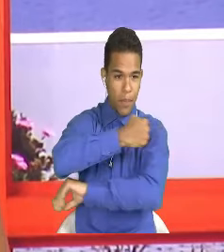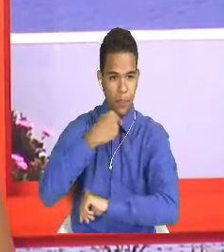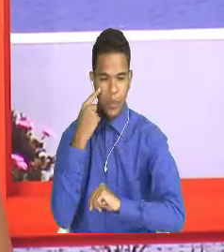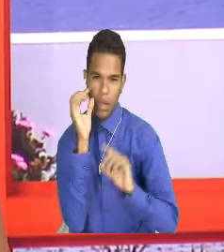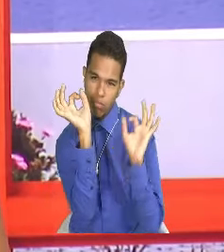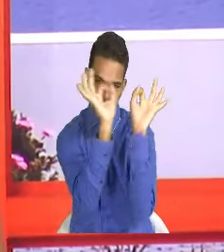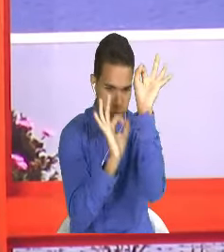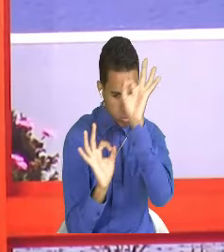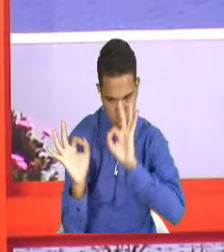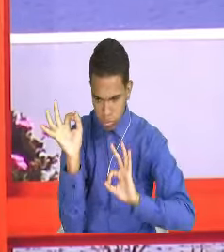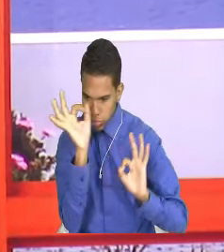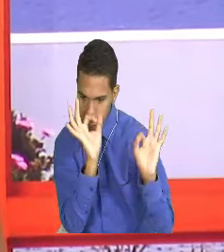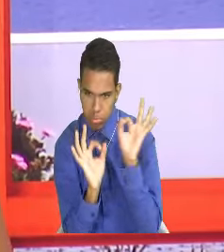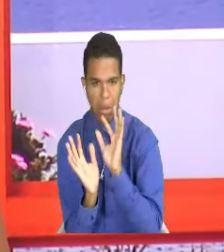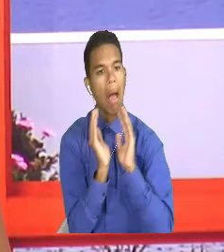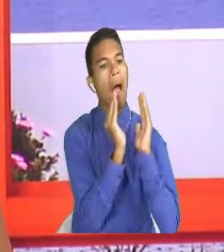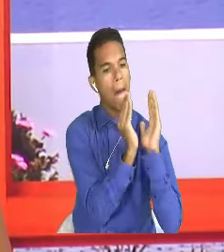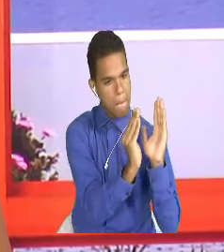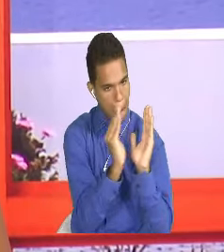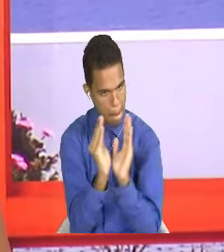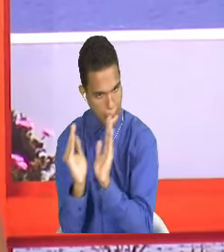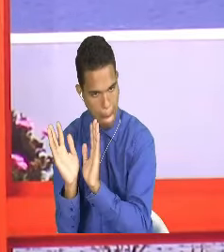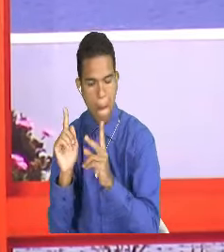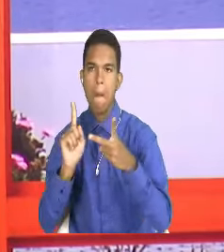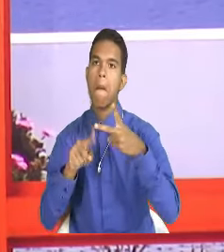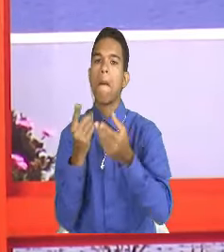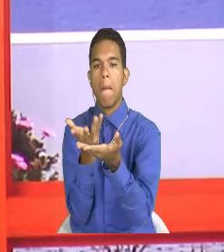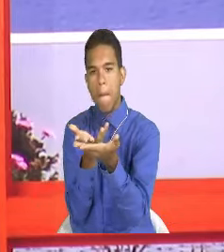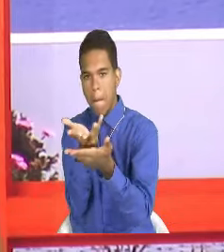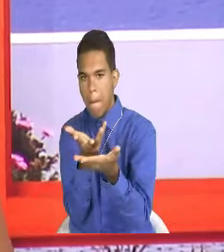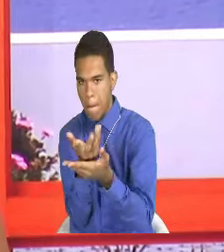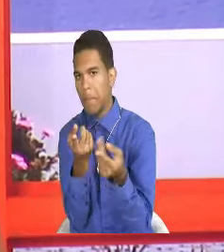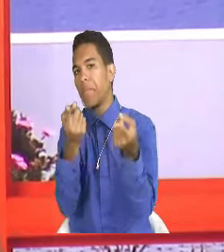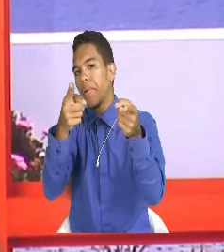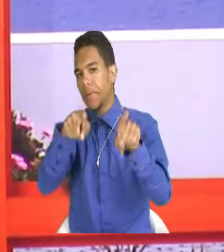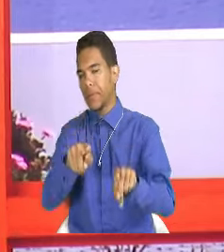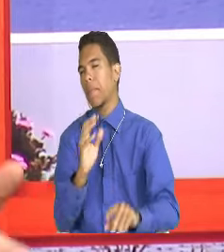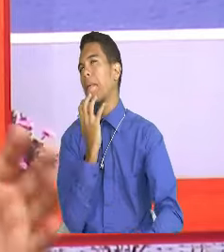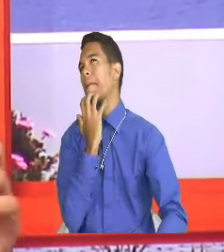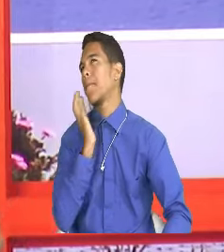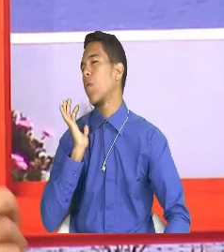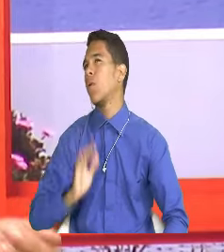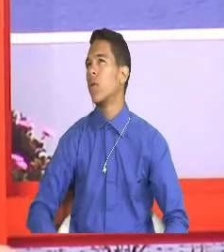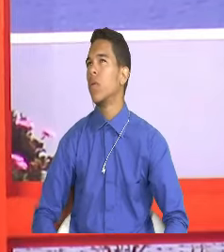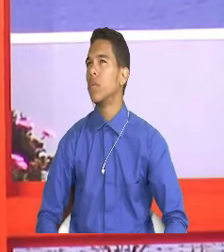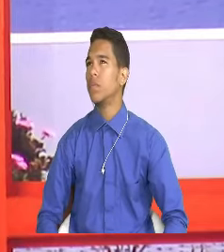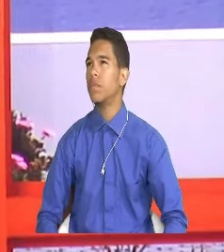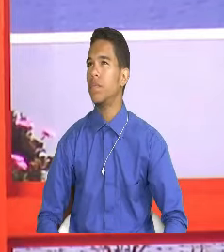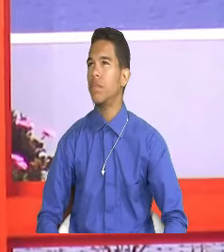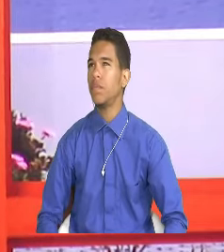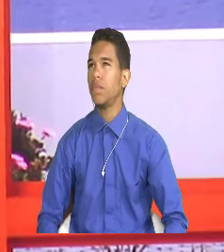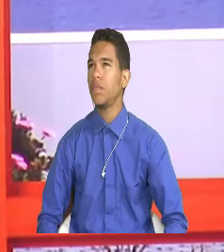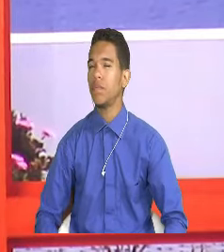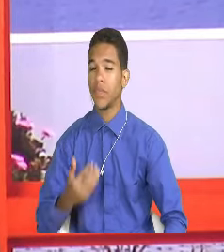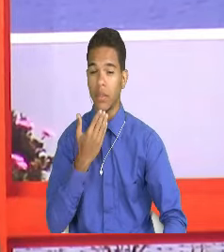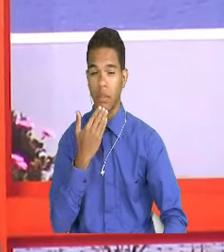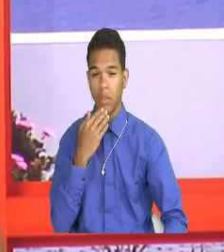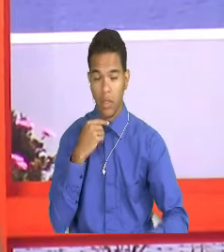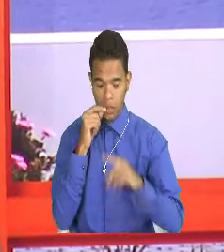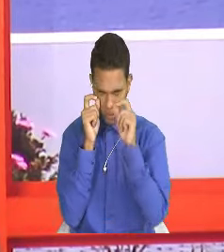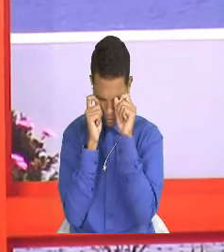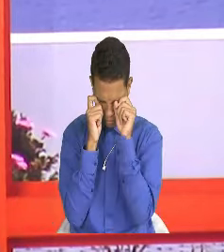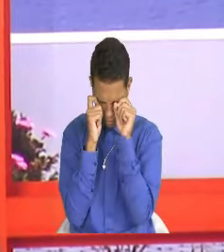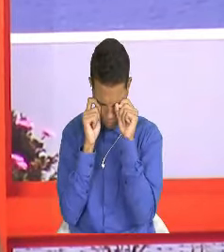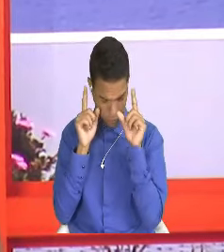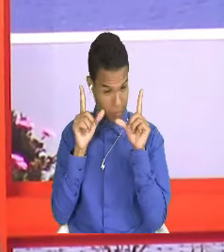bien. Otra recomendación que podemos dar para empezar bien el día es evitar de una vez cuando nos despertamos consultar redes